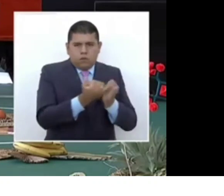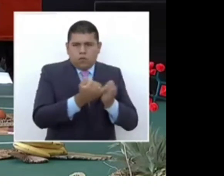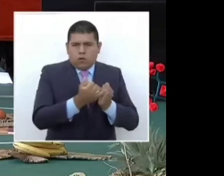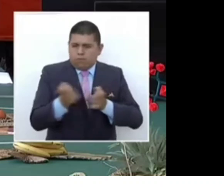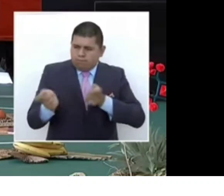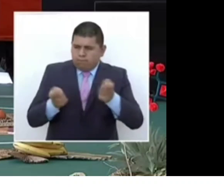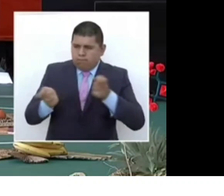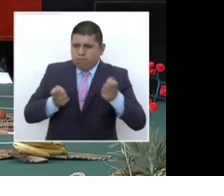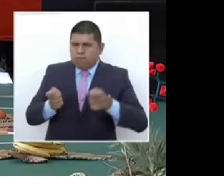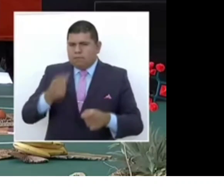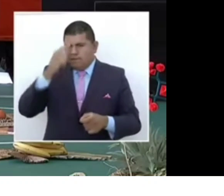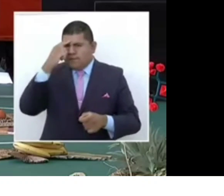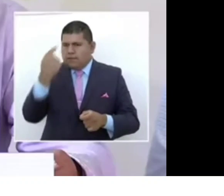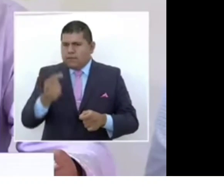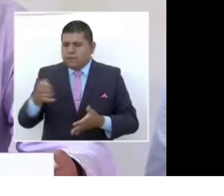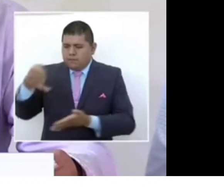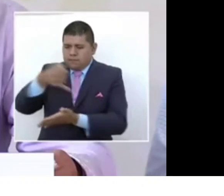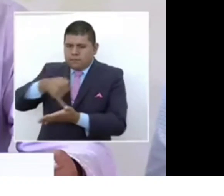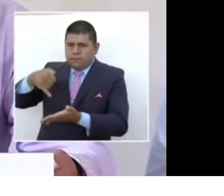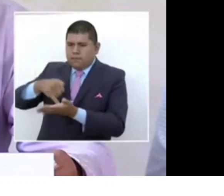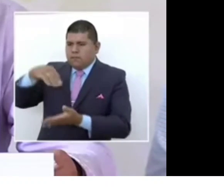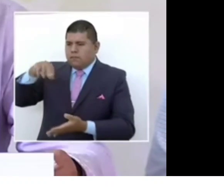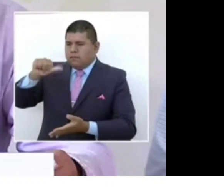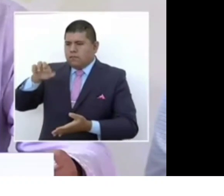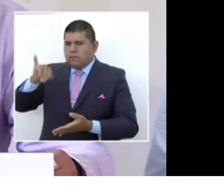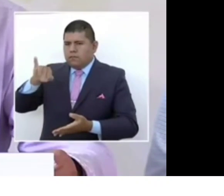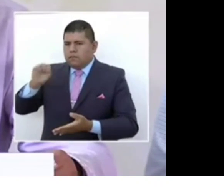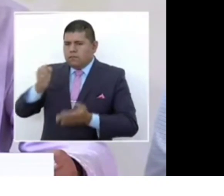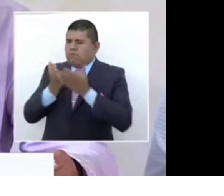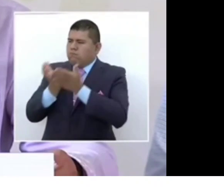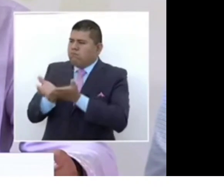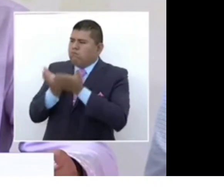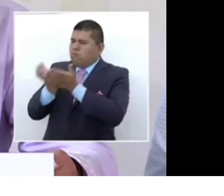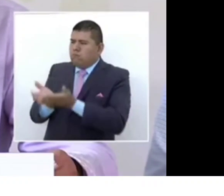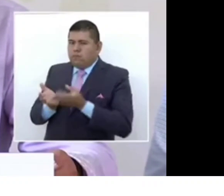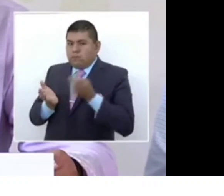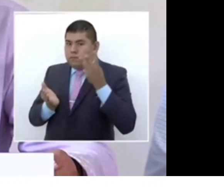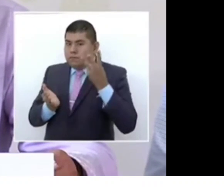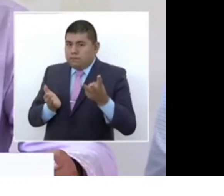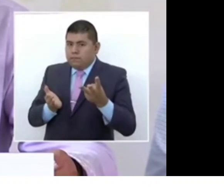para ir a las Islas Marías. Son tres barcos